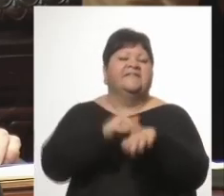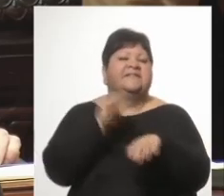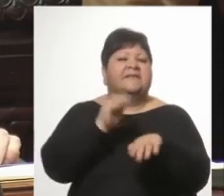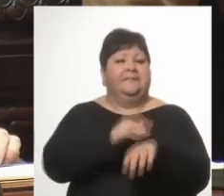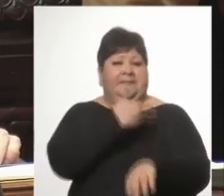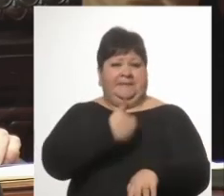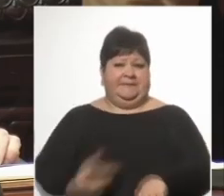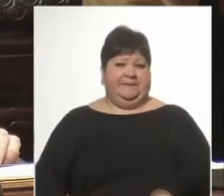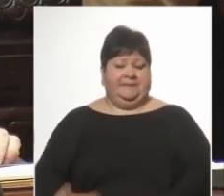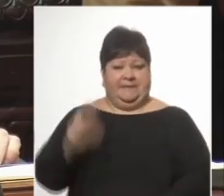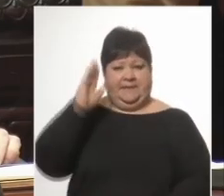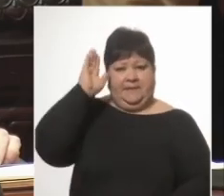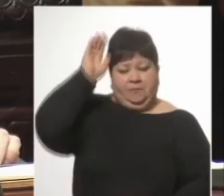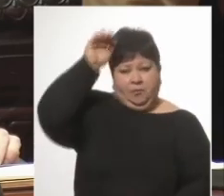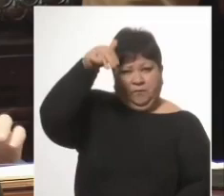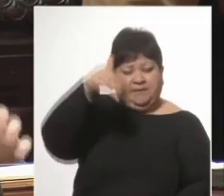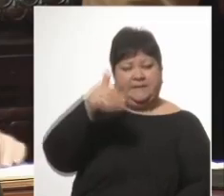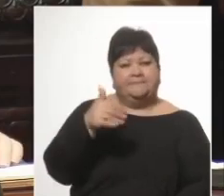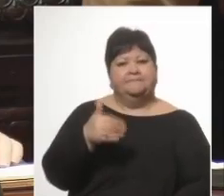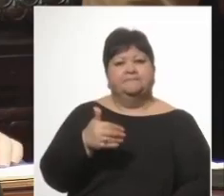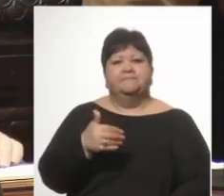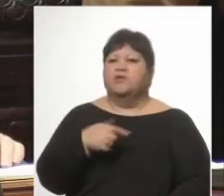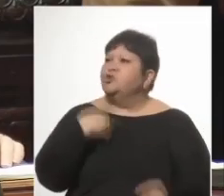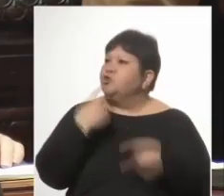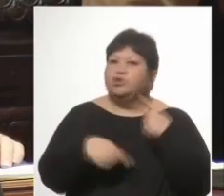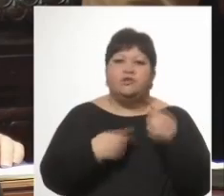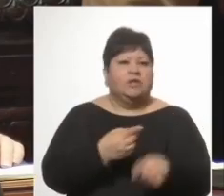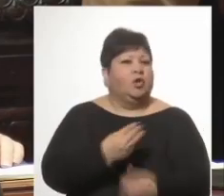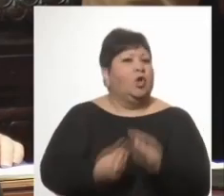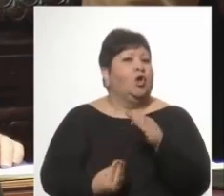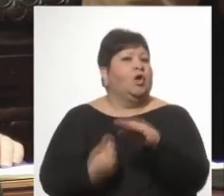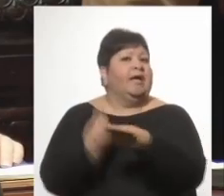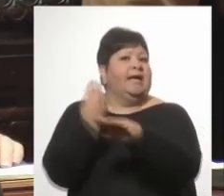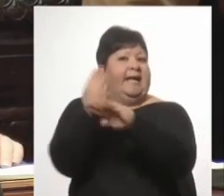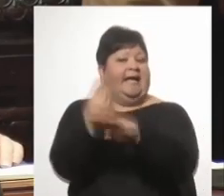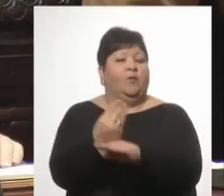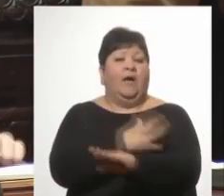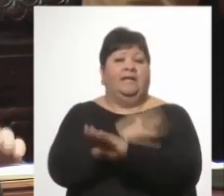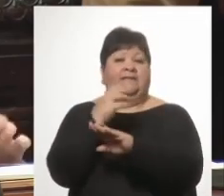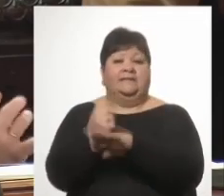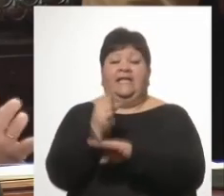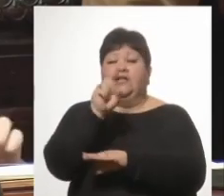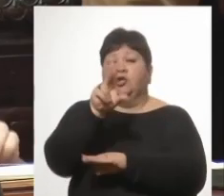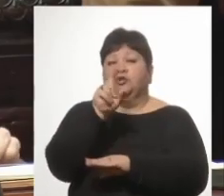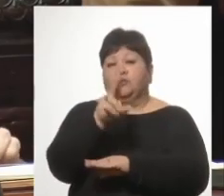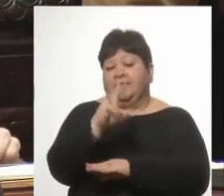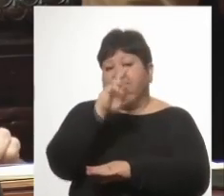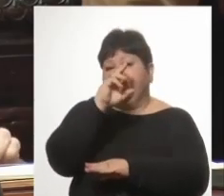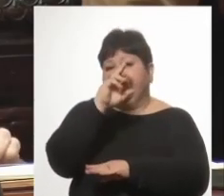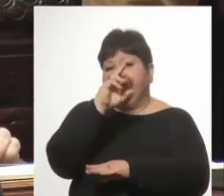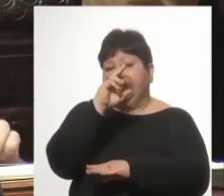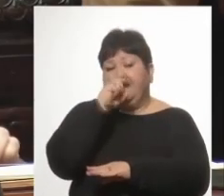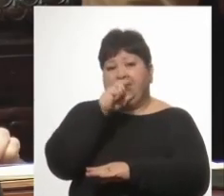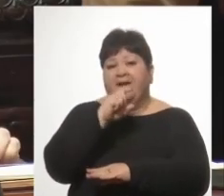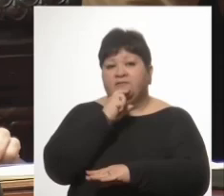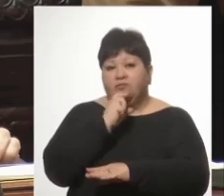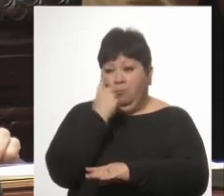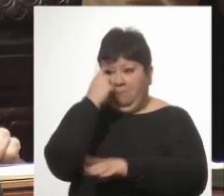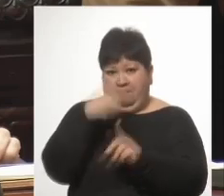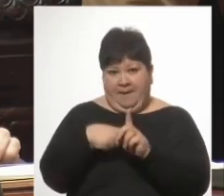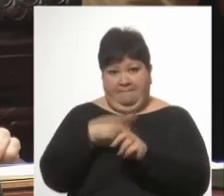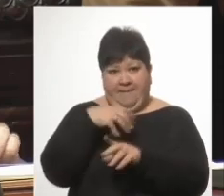la República. Yo sigo en el cargo hasta el 12 de marzo, es decir, un mes más. En ese